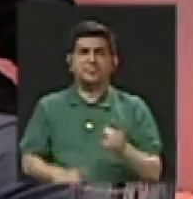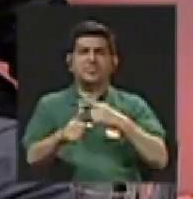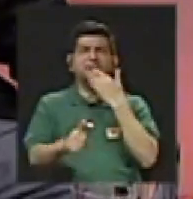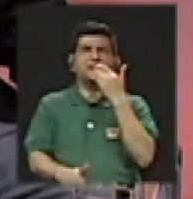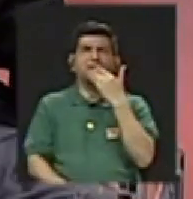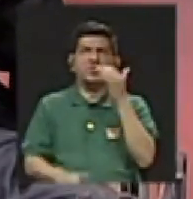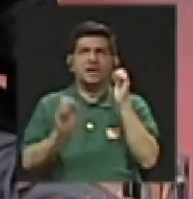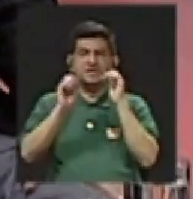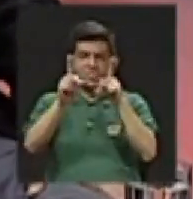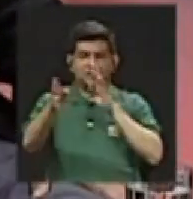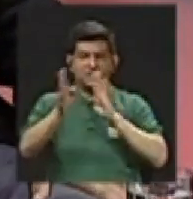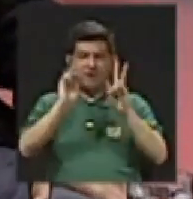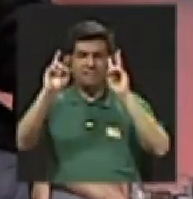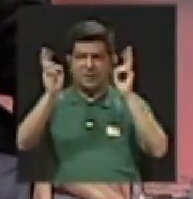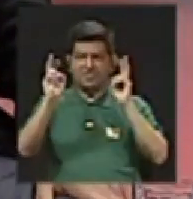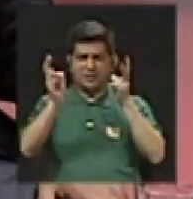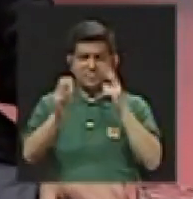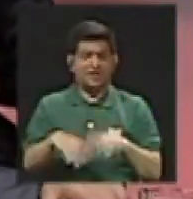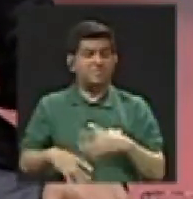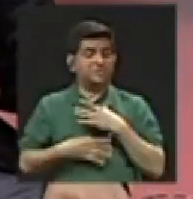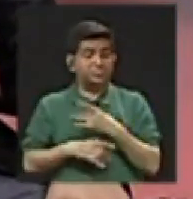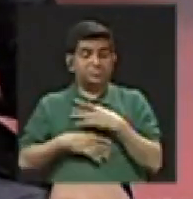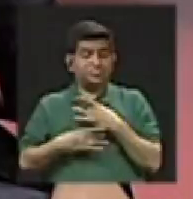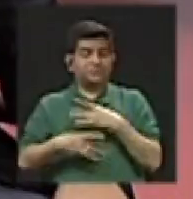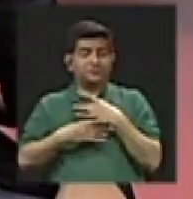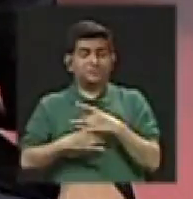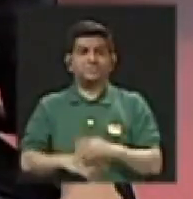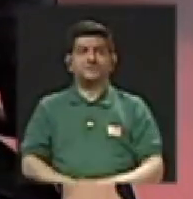por la oportunidad de hablar de estos temas tan apasionantes.